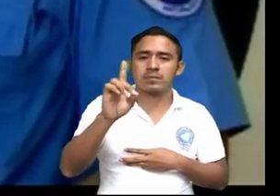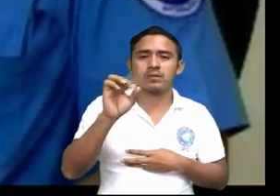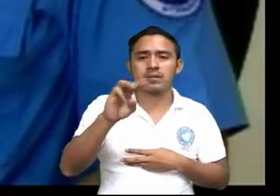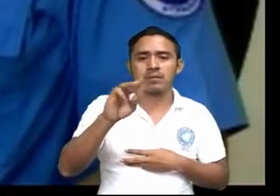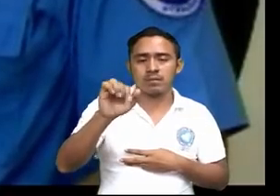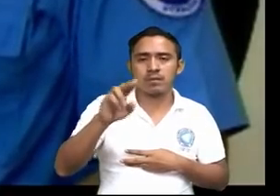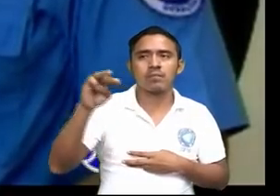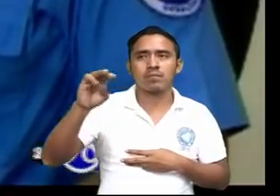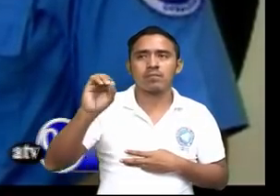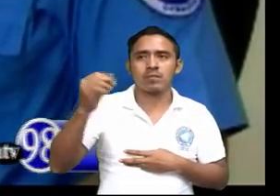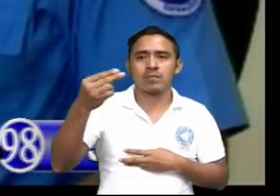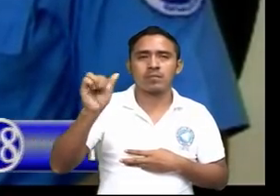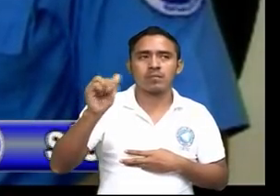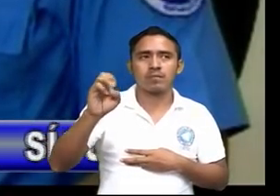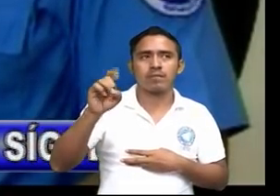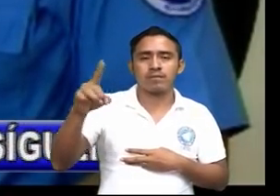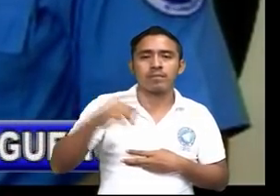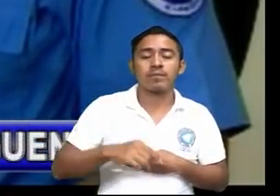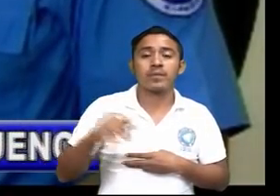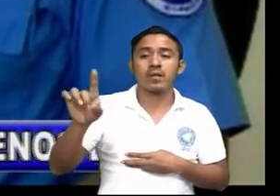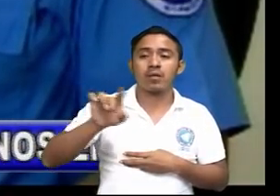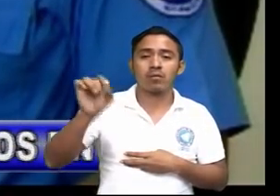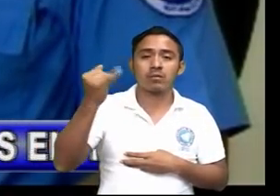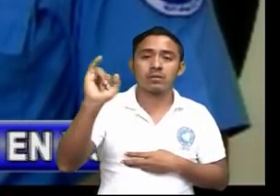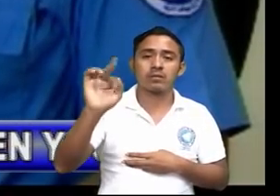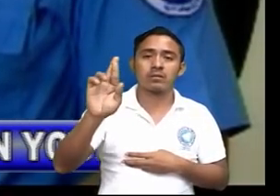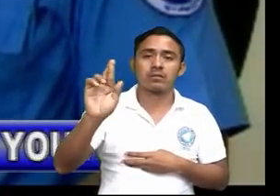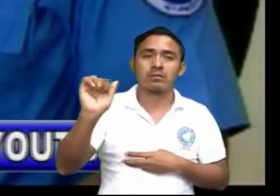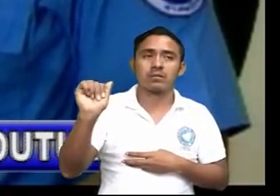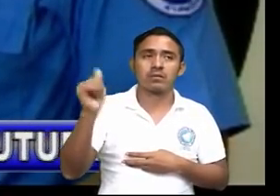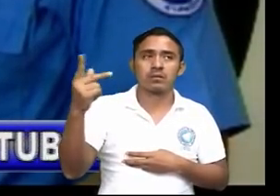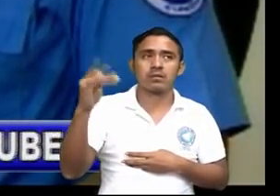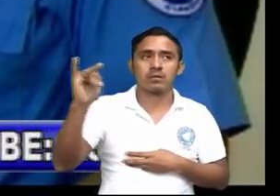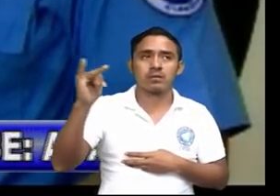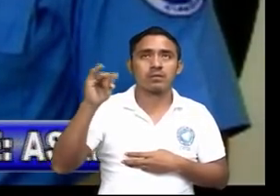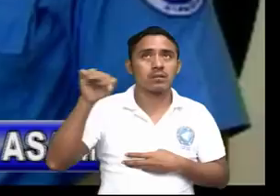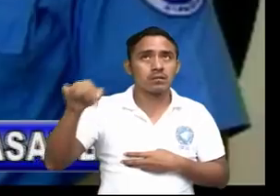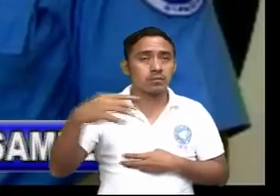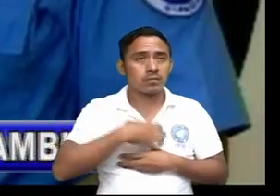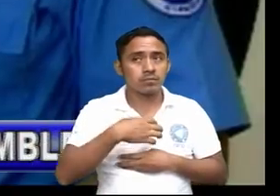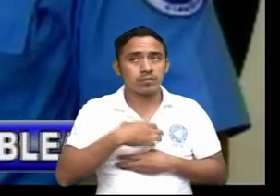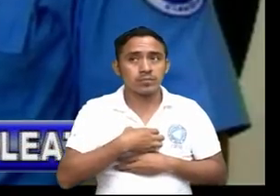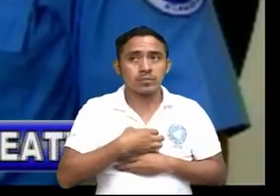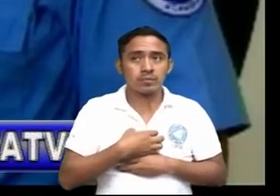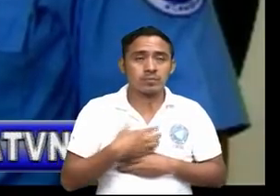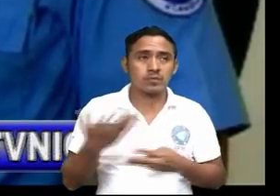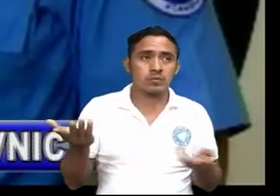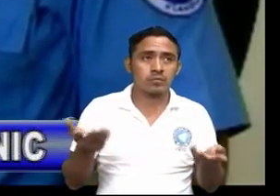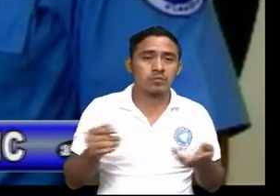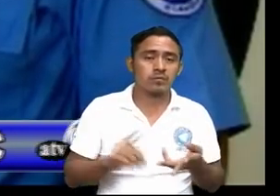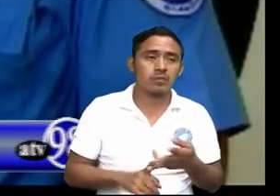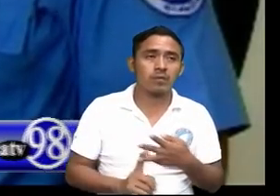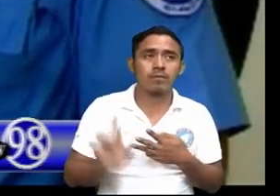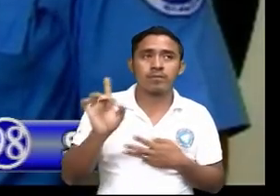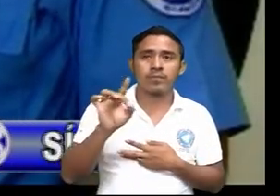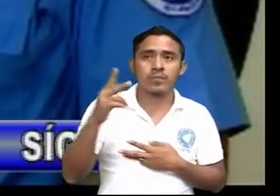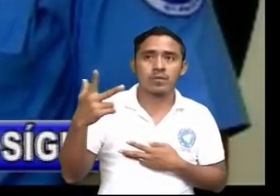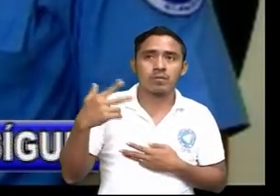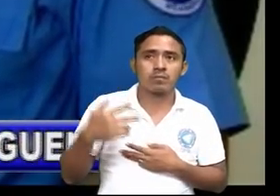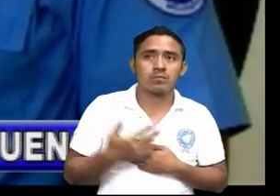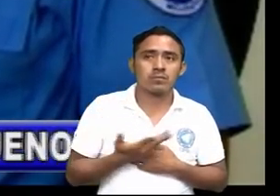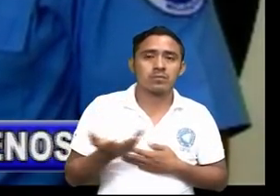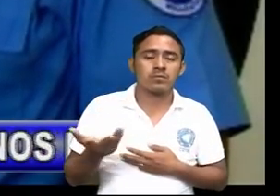Al-Juburi, nacionalidad iraquí, 41 años, documento migratorio número